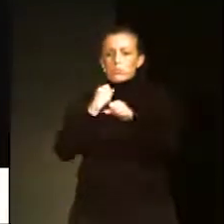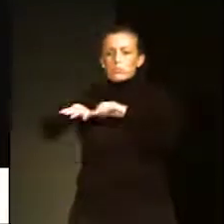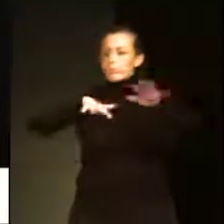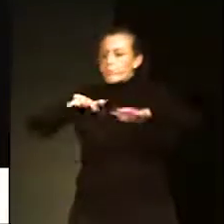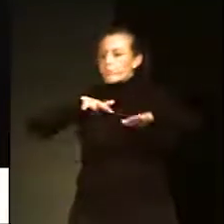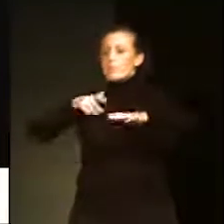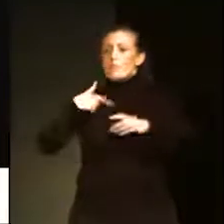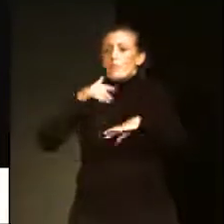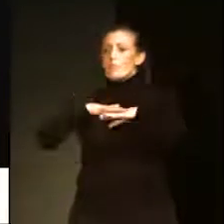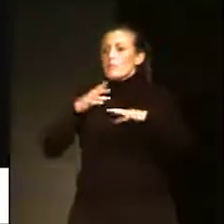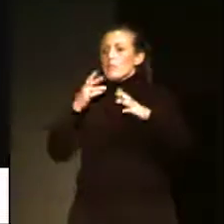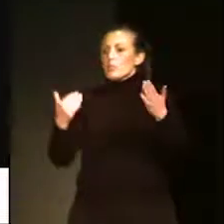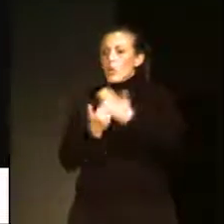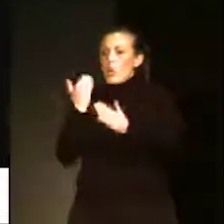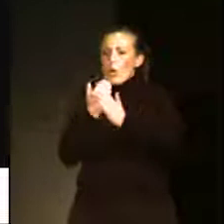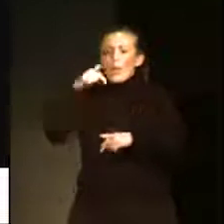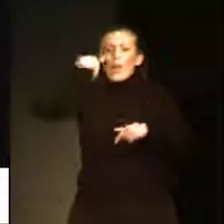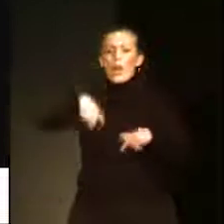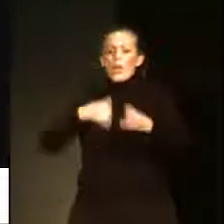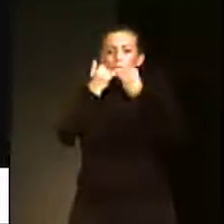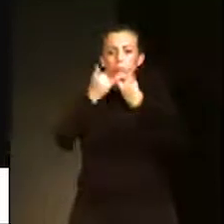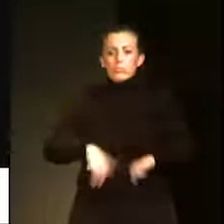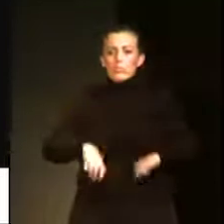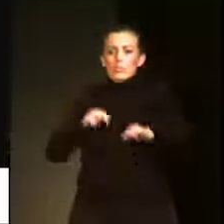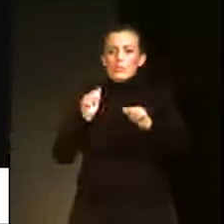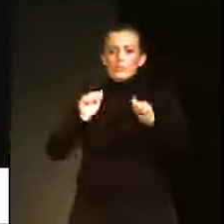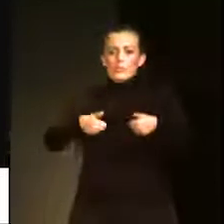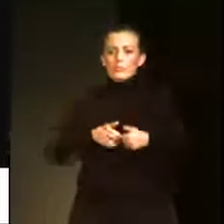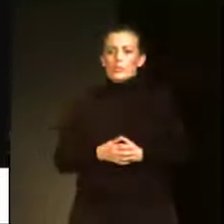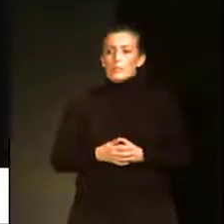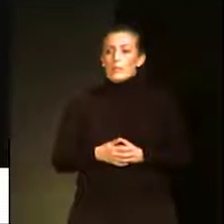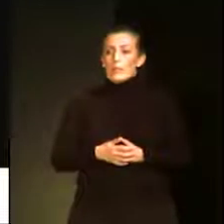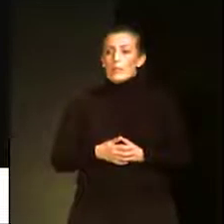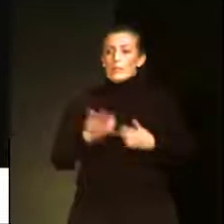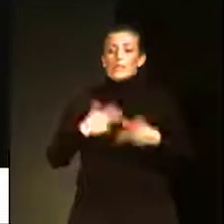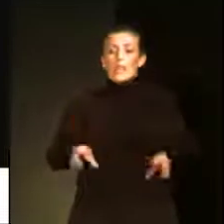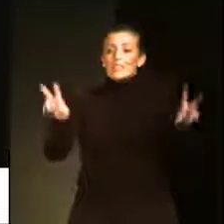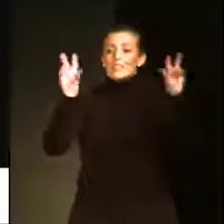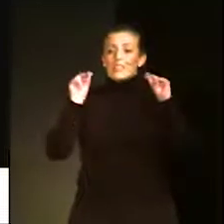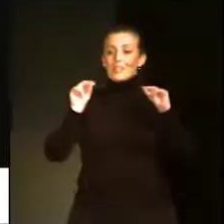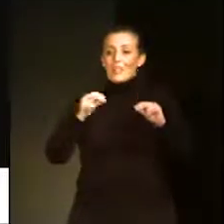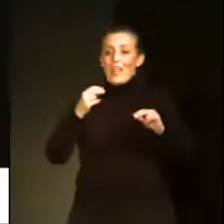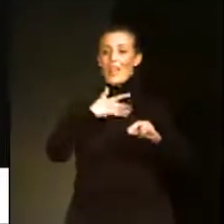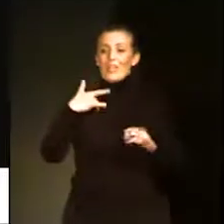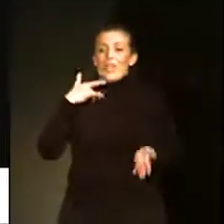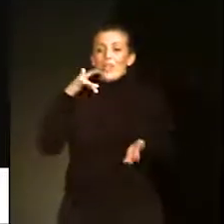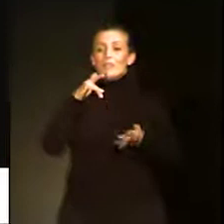marcha de estas sesiones de trabajo que hoy vamos a iniciar. Y para terminar, quiero